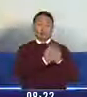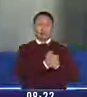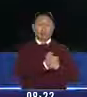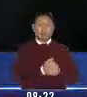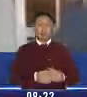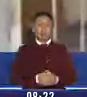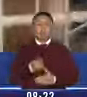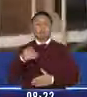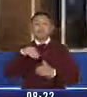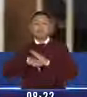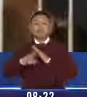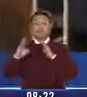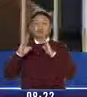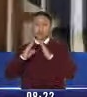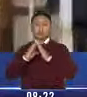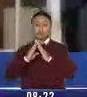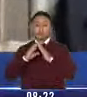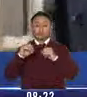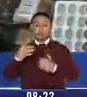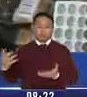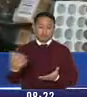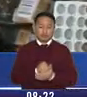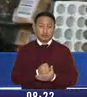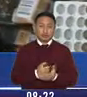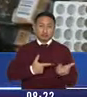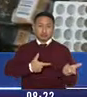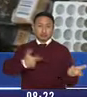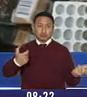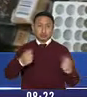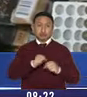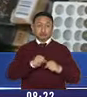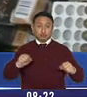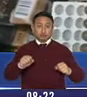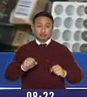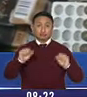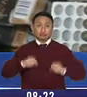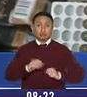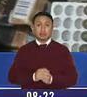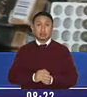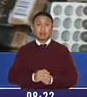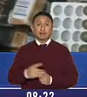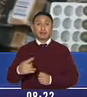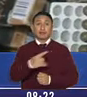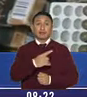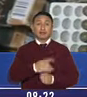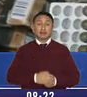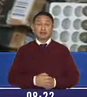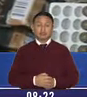En las viviendas de los aprehendidos se incautó armamento, explosivos y también material bélico.